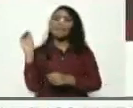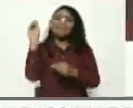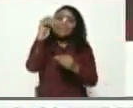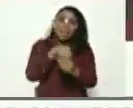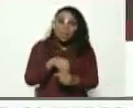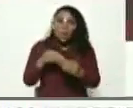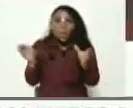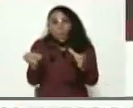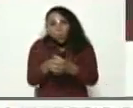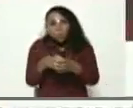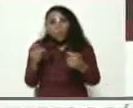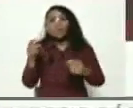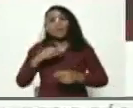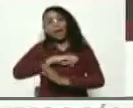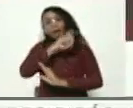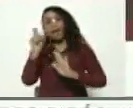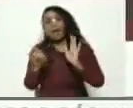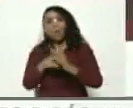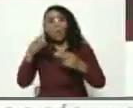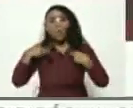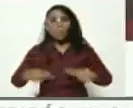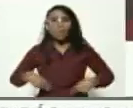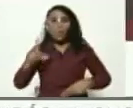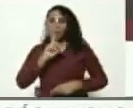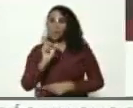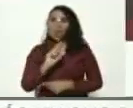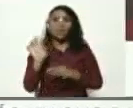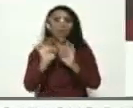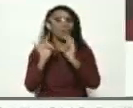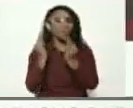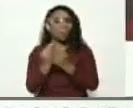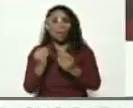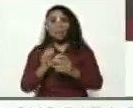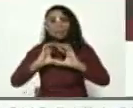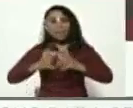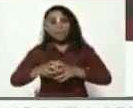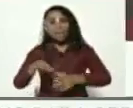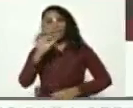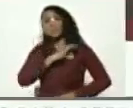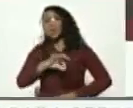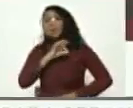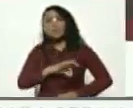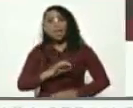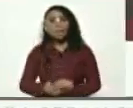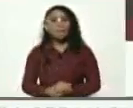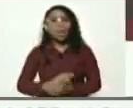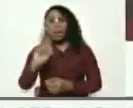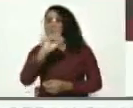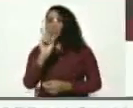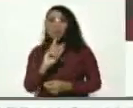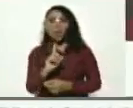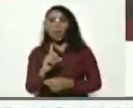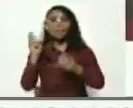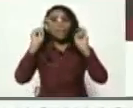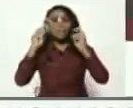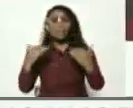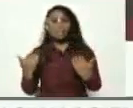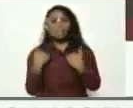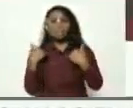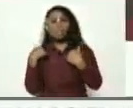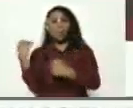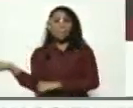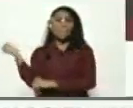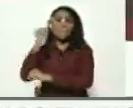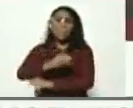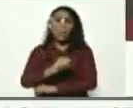del pequeño género humano. No en vano ha vivido una familia, una clase y una sociedad. No en vano ha sufrido una derrota por